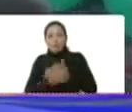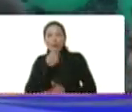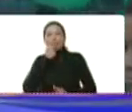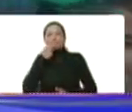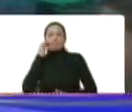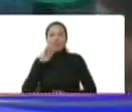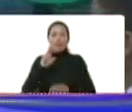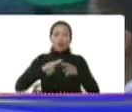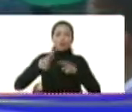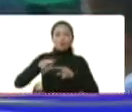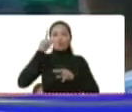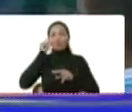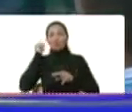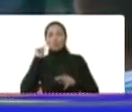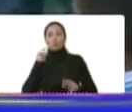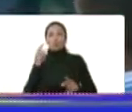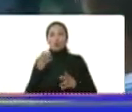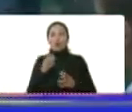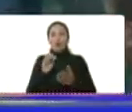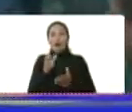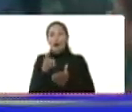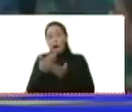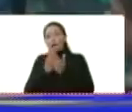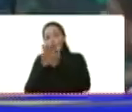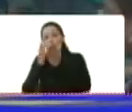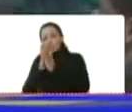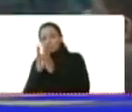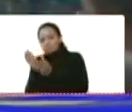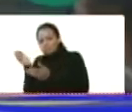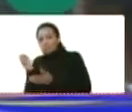tenemos. ¿Me tomas el micrófono, Silvia?